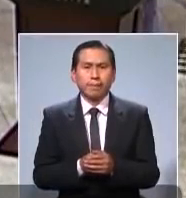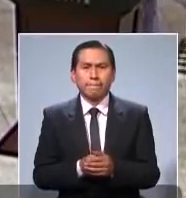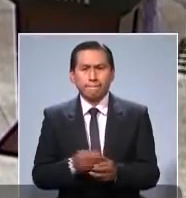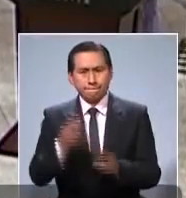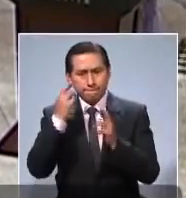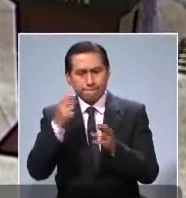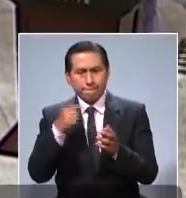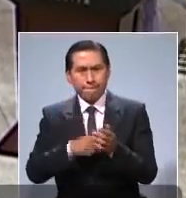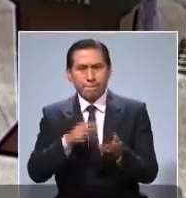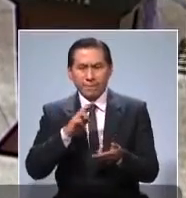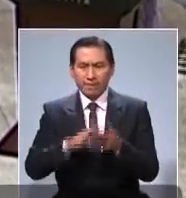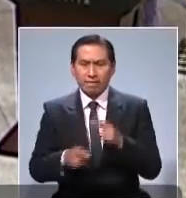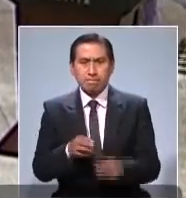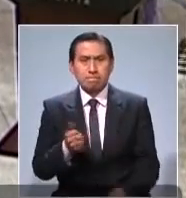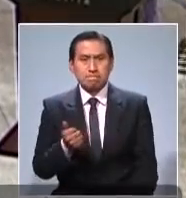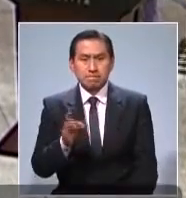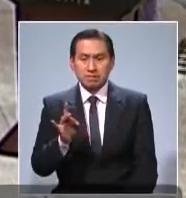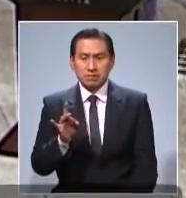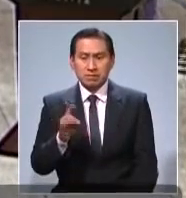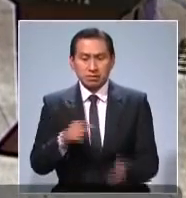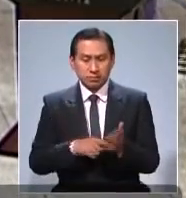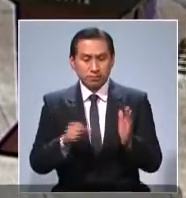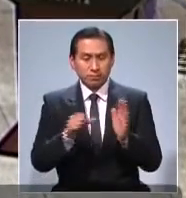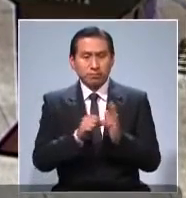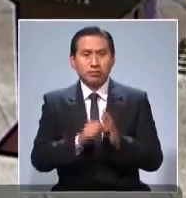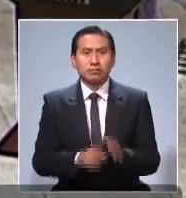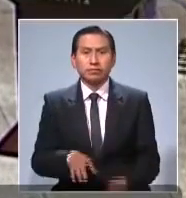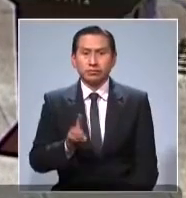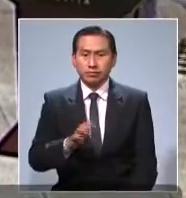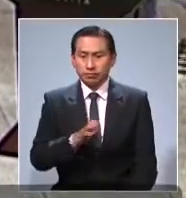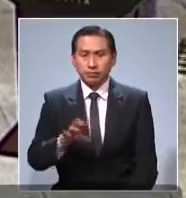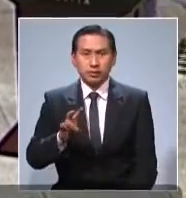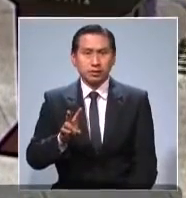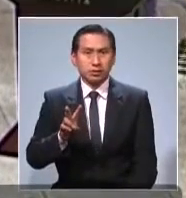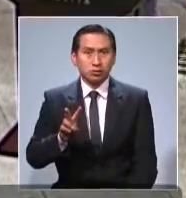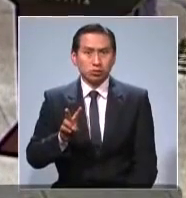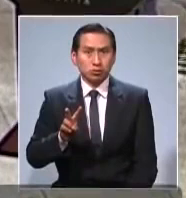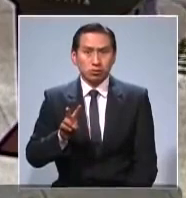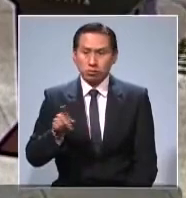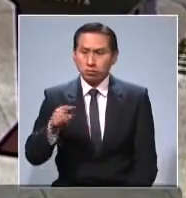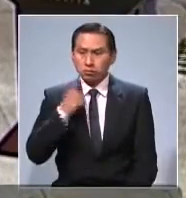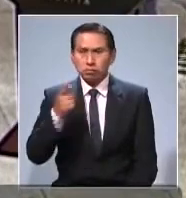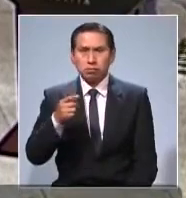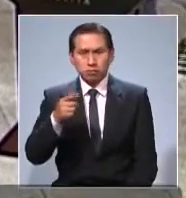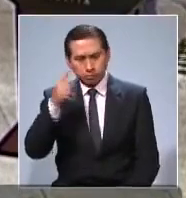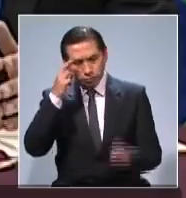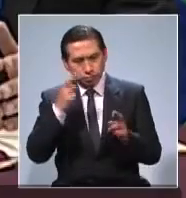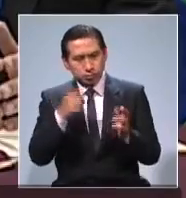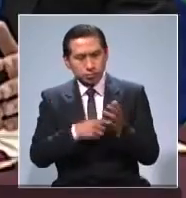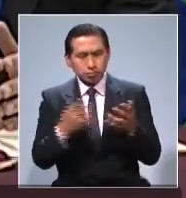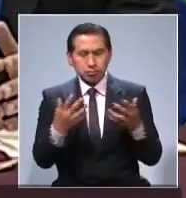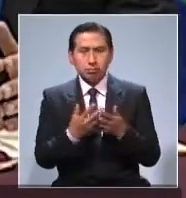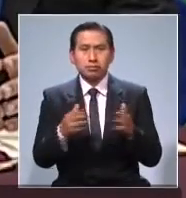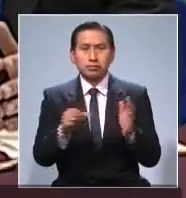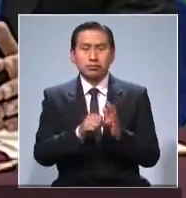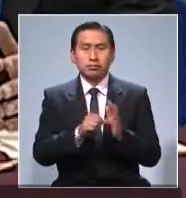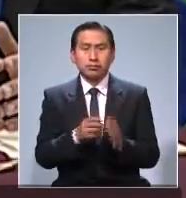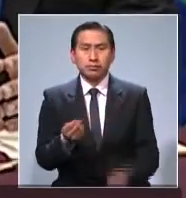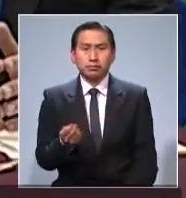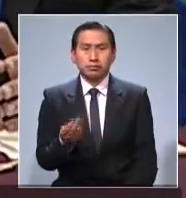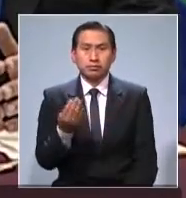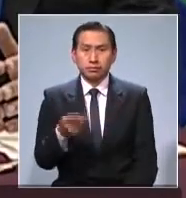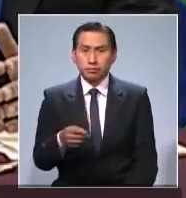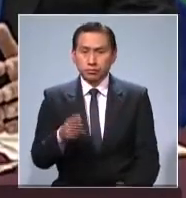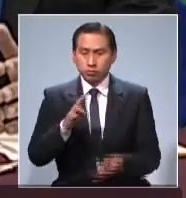conformidad al numeral 18 del artículo 172 del texto constitucional, concordante con el artículo 14 de la ley